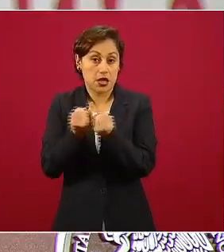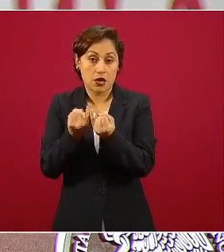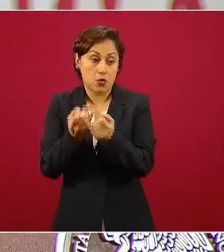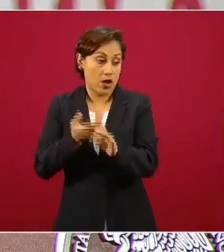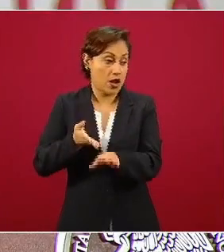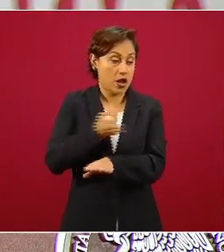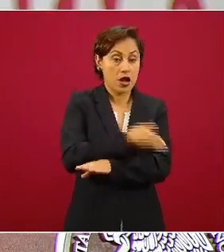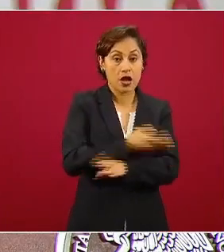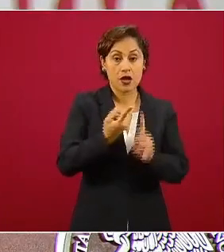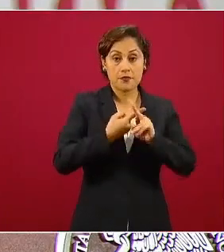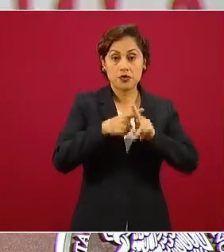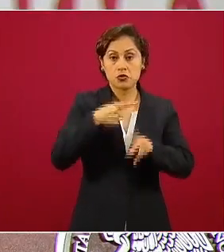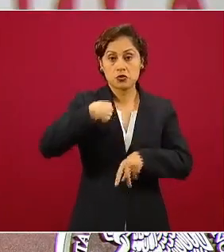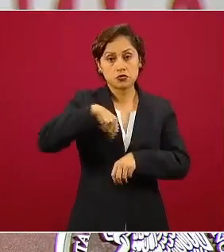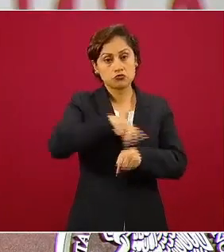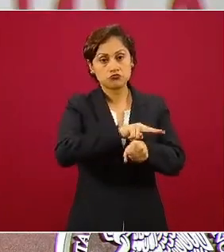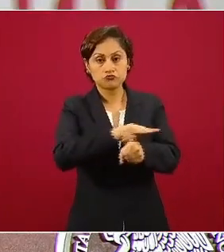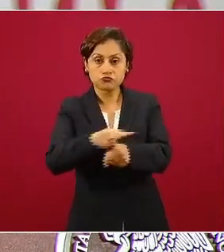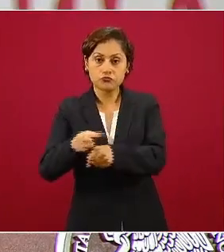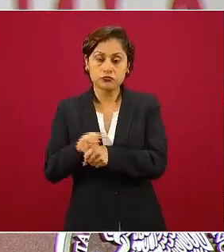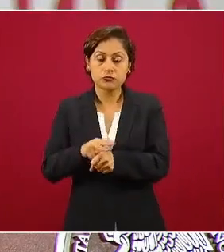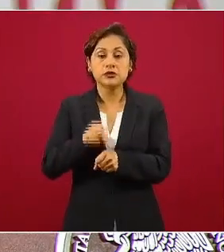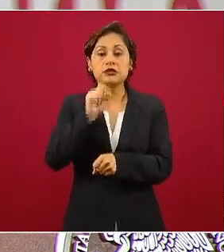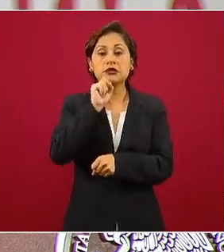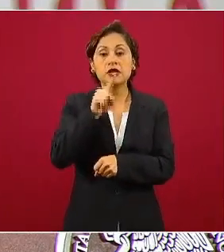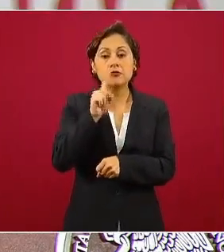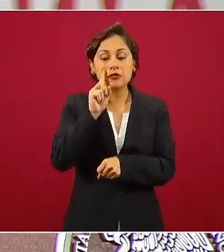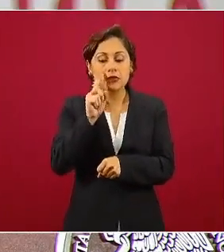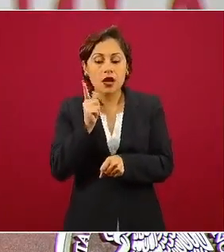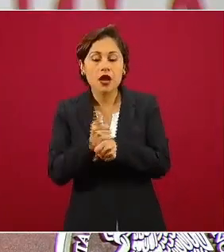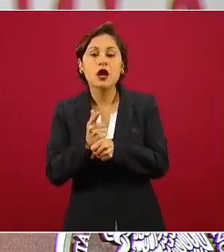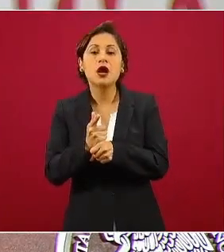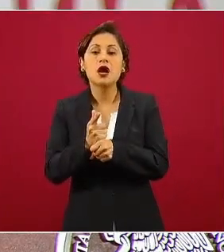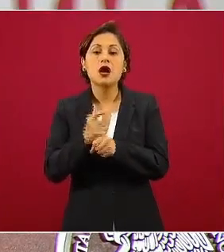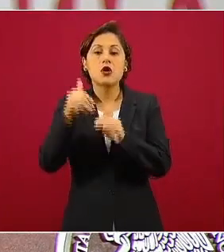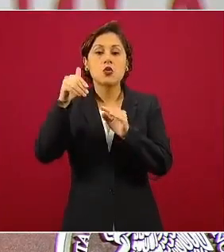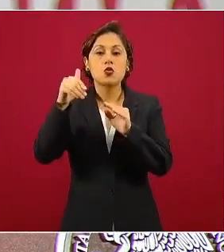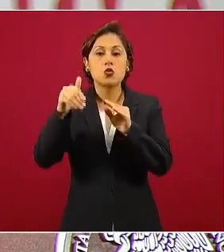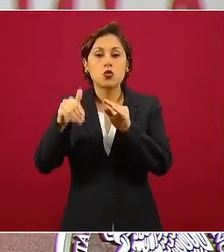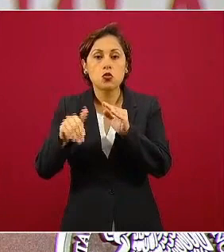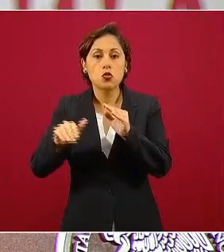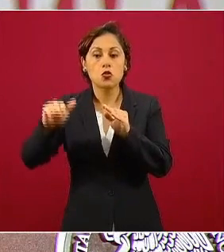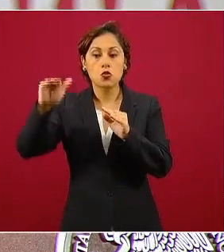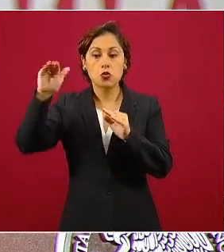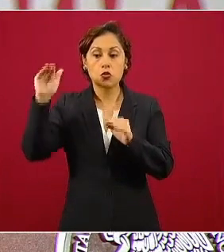ver dónde cede, por eso lo del semáforo,